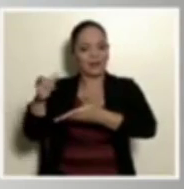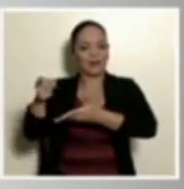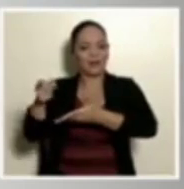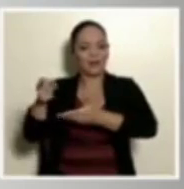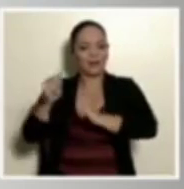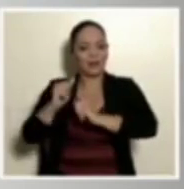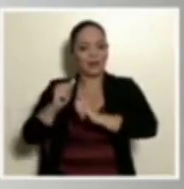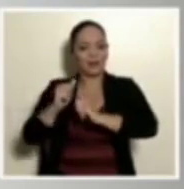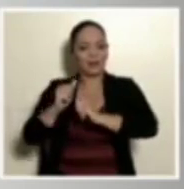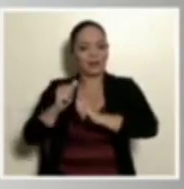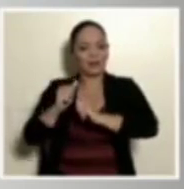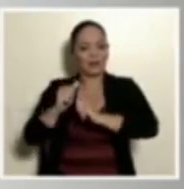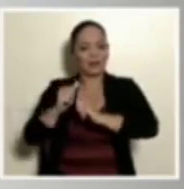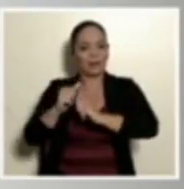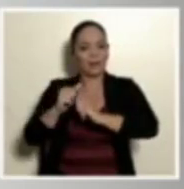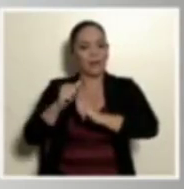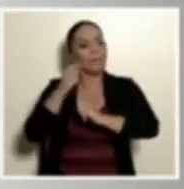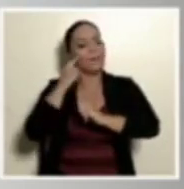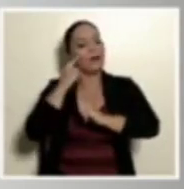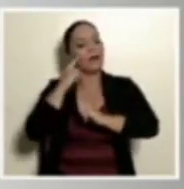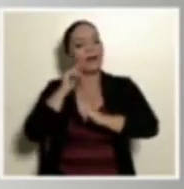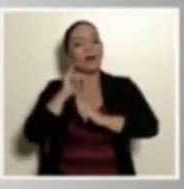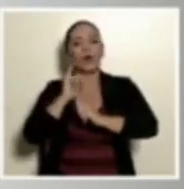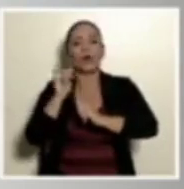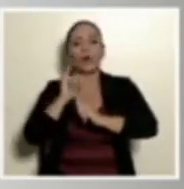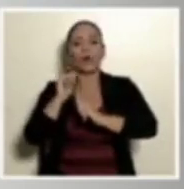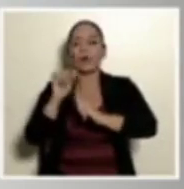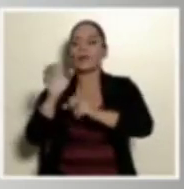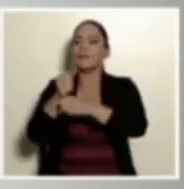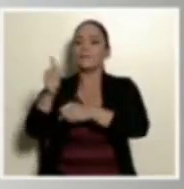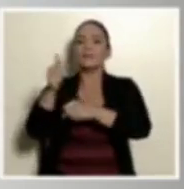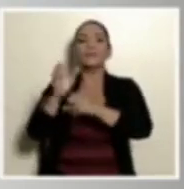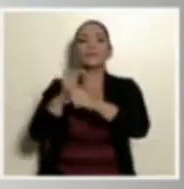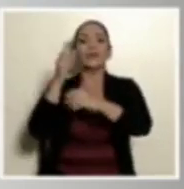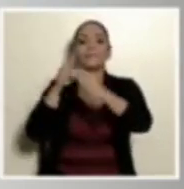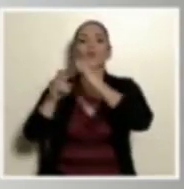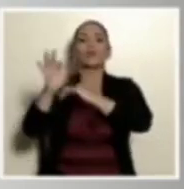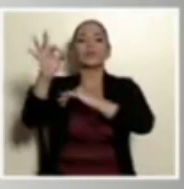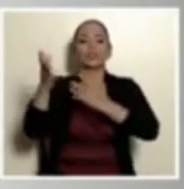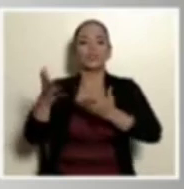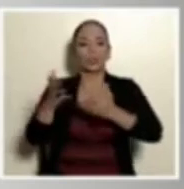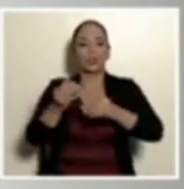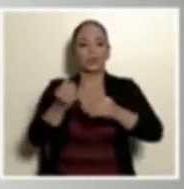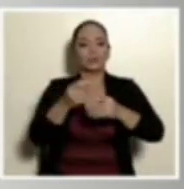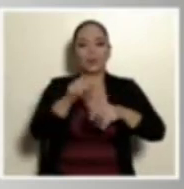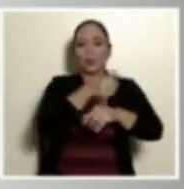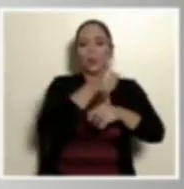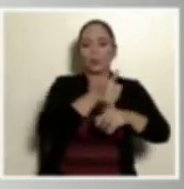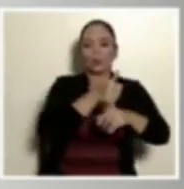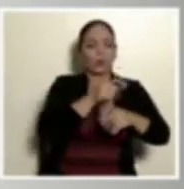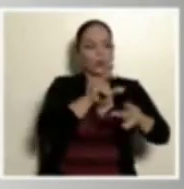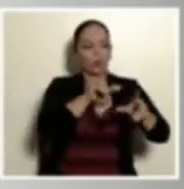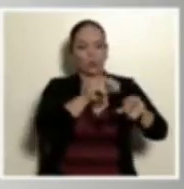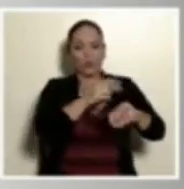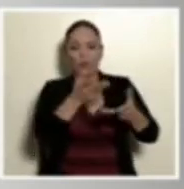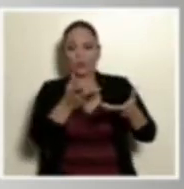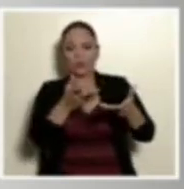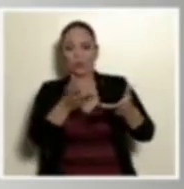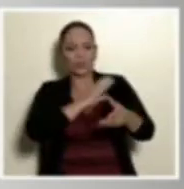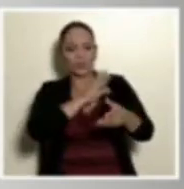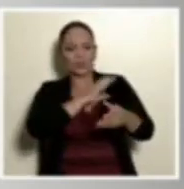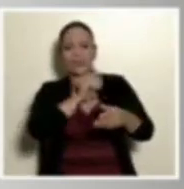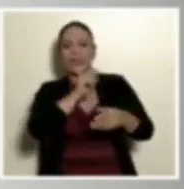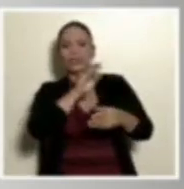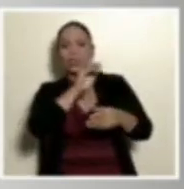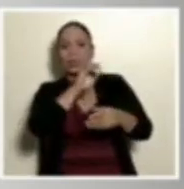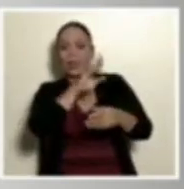las evaluaciones actuariales y pudiera generar proyecciones. Ese acuerdo lo eliminamos. Ya no existe